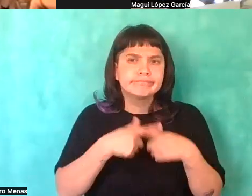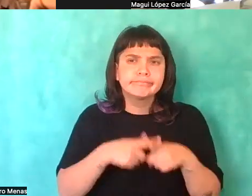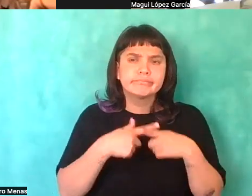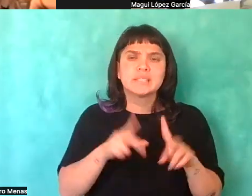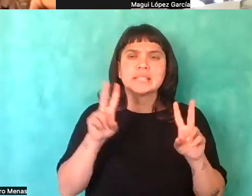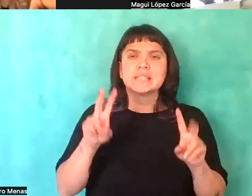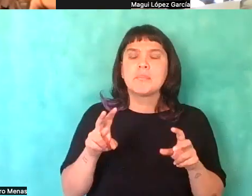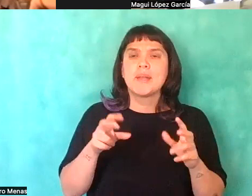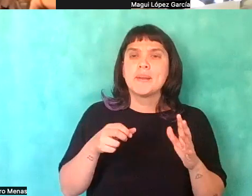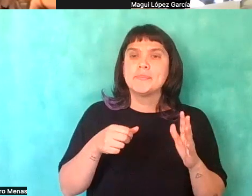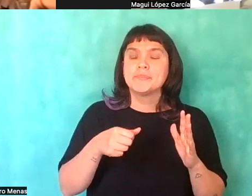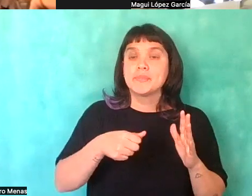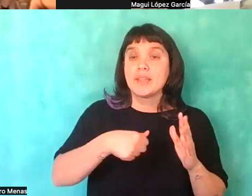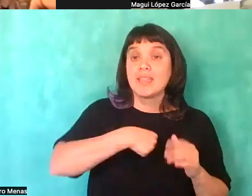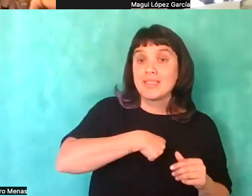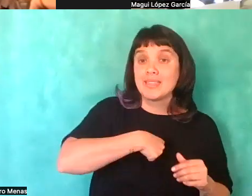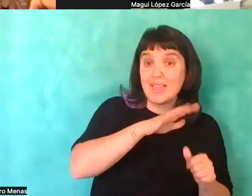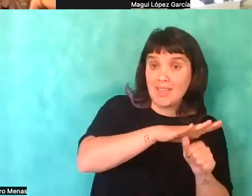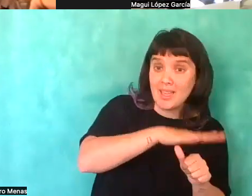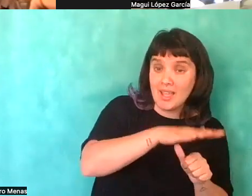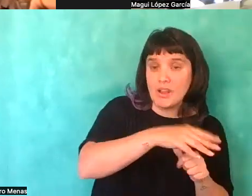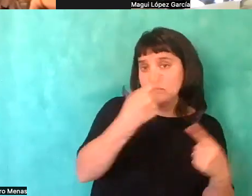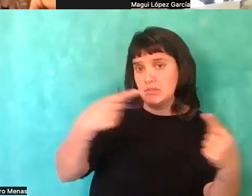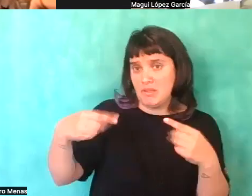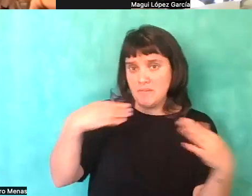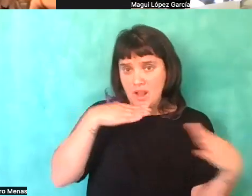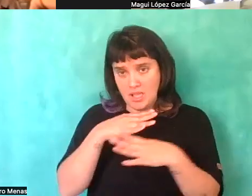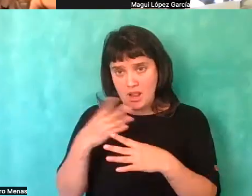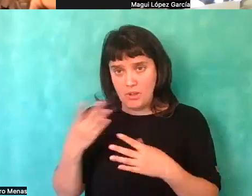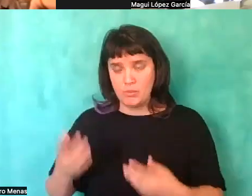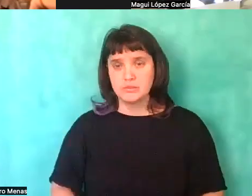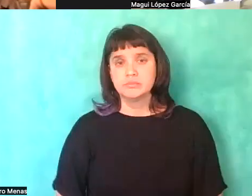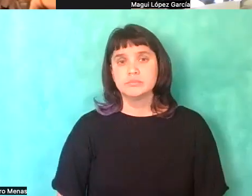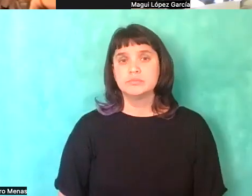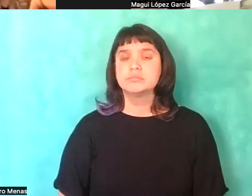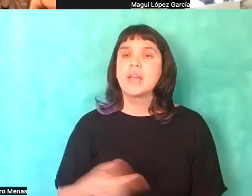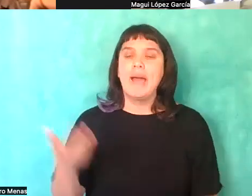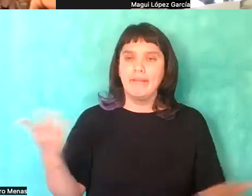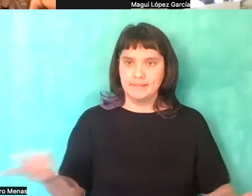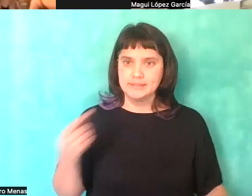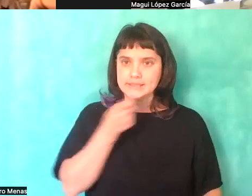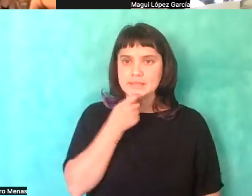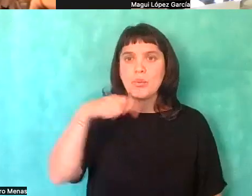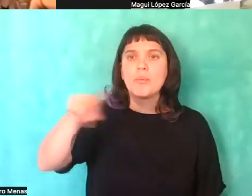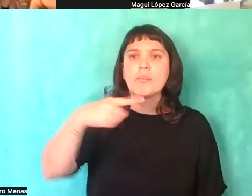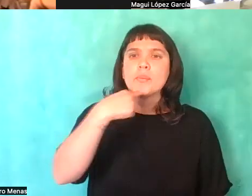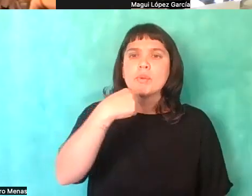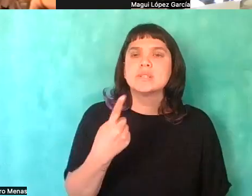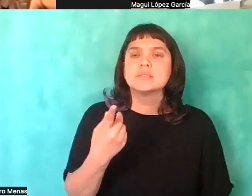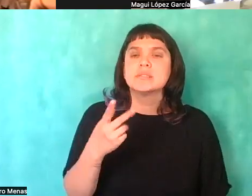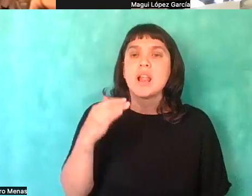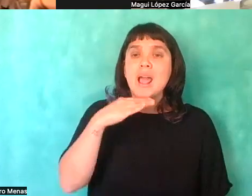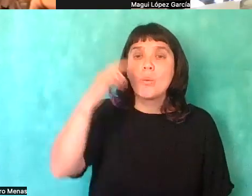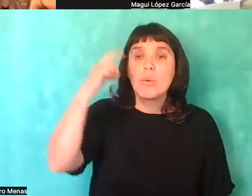de género en distintas lenguas, ¿no? Ahora, si vos me preguntas por lenguaje inclusivo en la lengua de señas, te voy a decir, bueno,